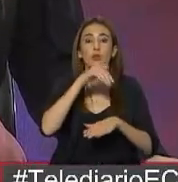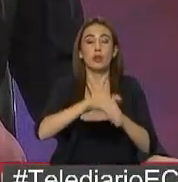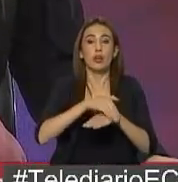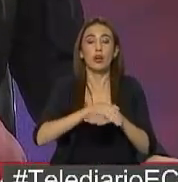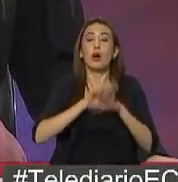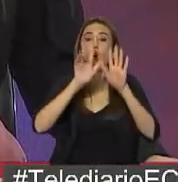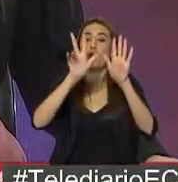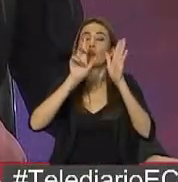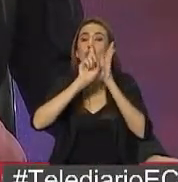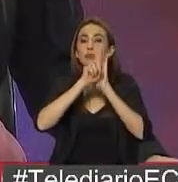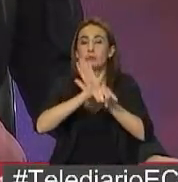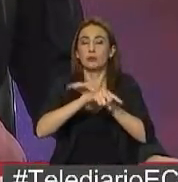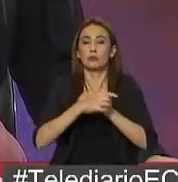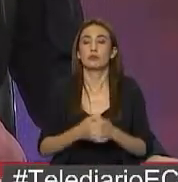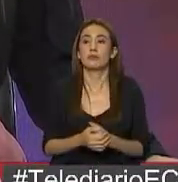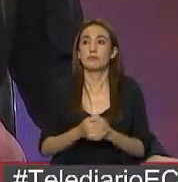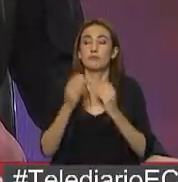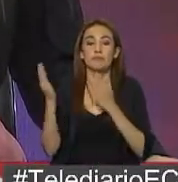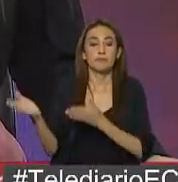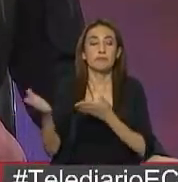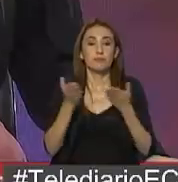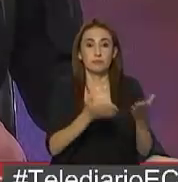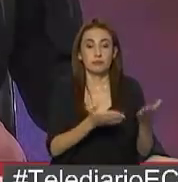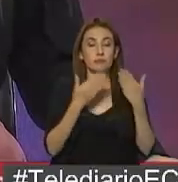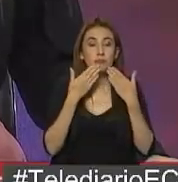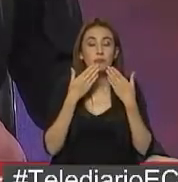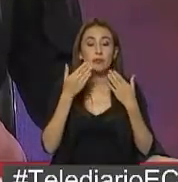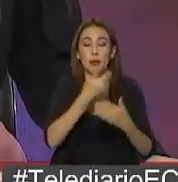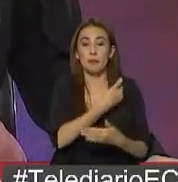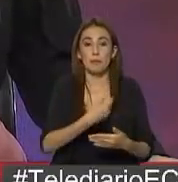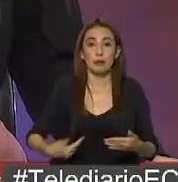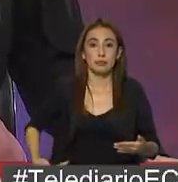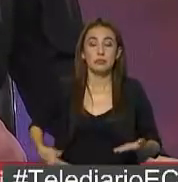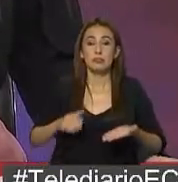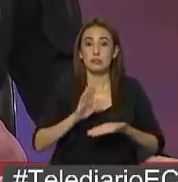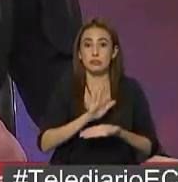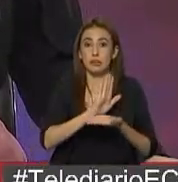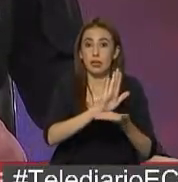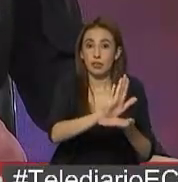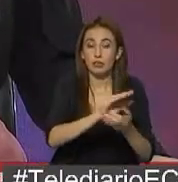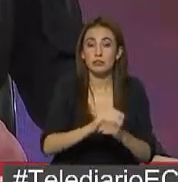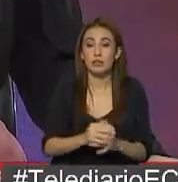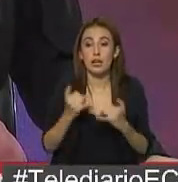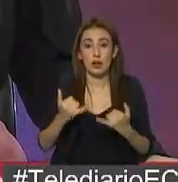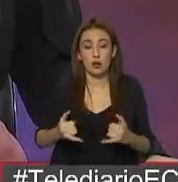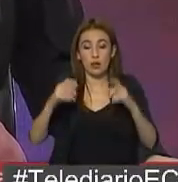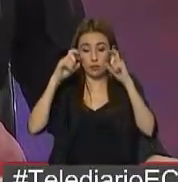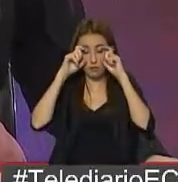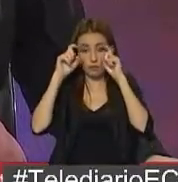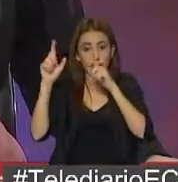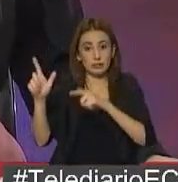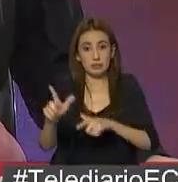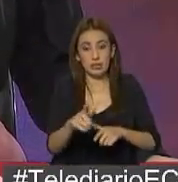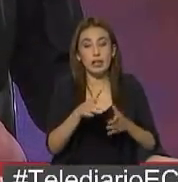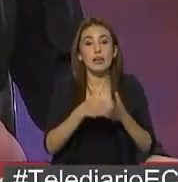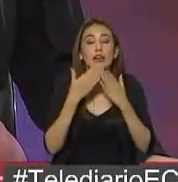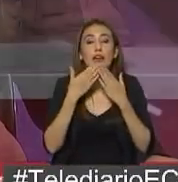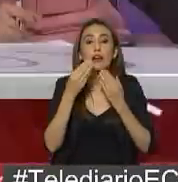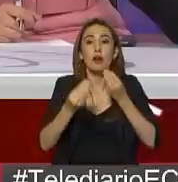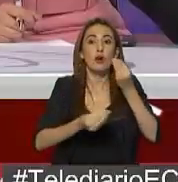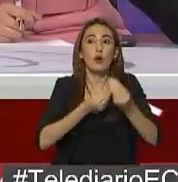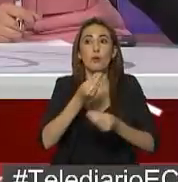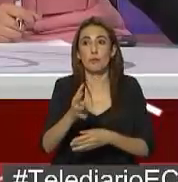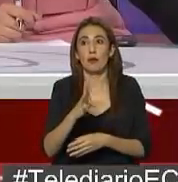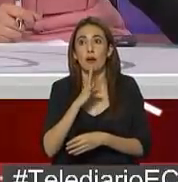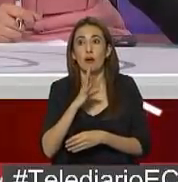13:08 y el actual presidente del Consejo Directivo del IES, Jorge Guate, estuvo hace pocos minutos en la Fiscalía General del Estado para solicitar rendir su